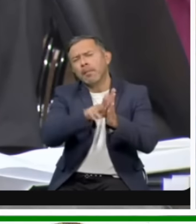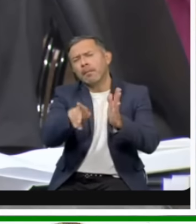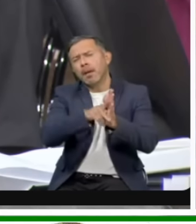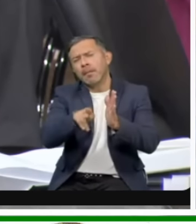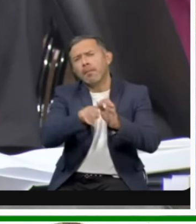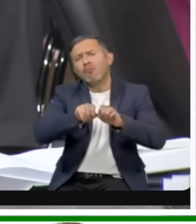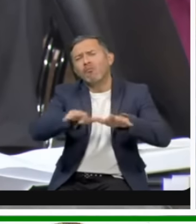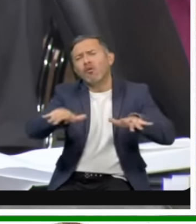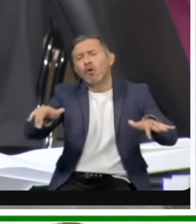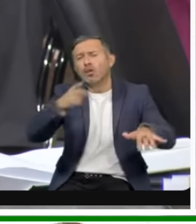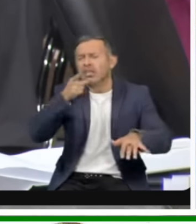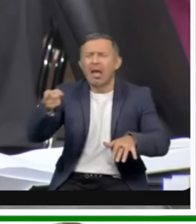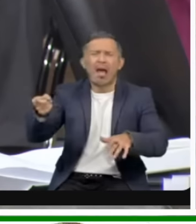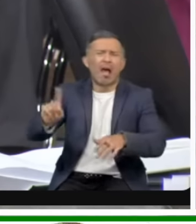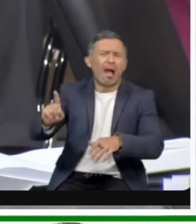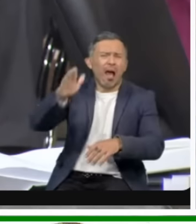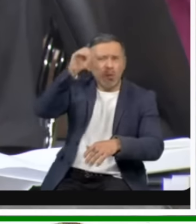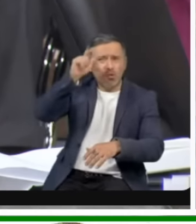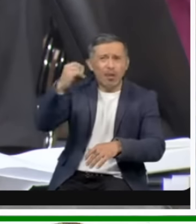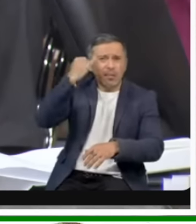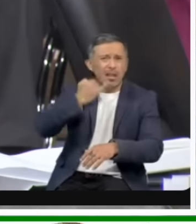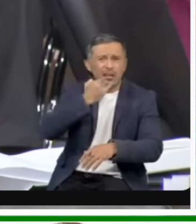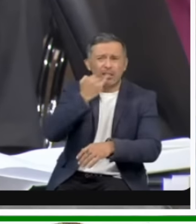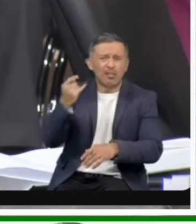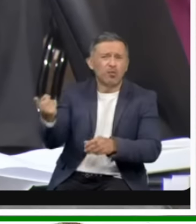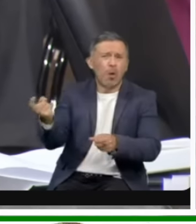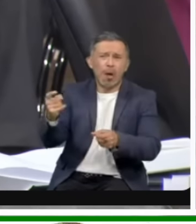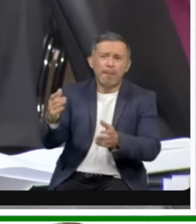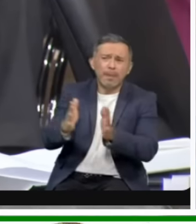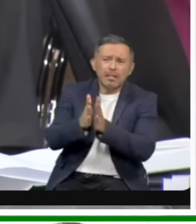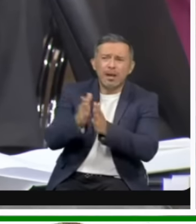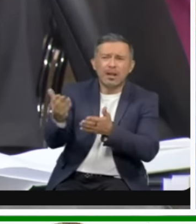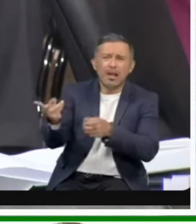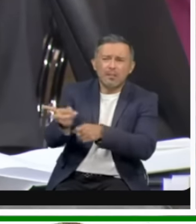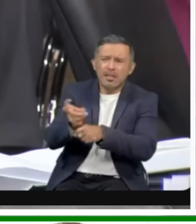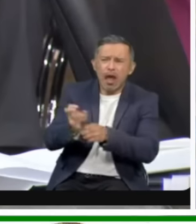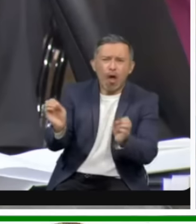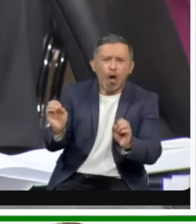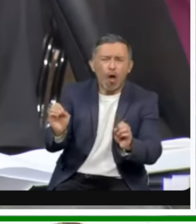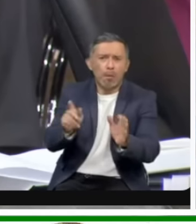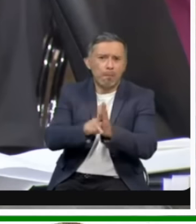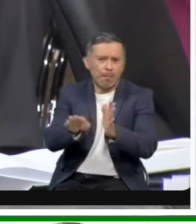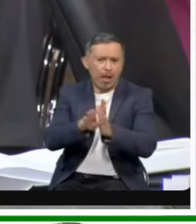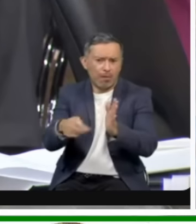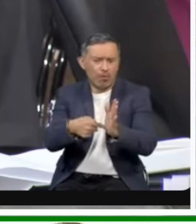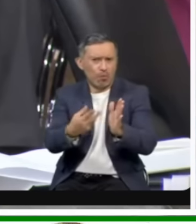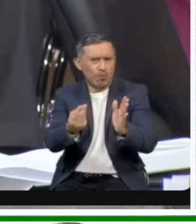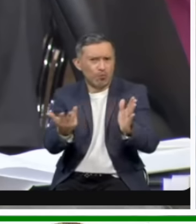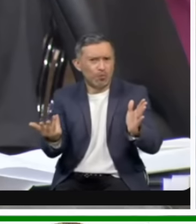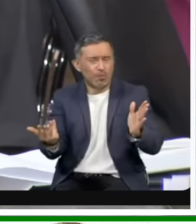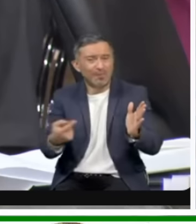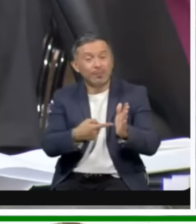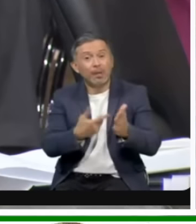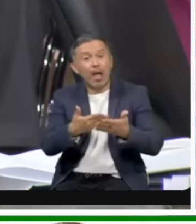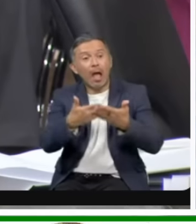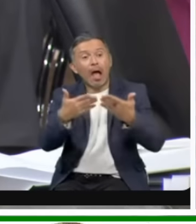el iteso pudiera participar pero si ahora circunscriben su cuestionamiento a quien